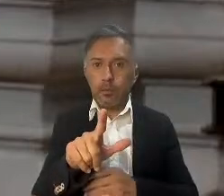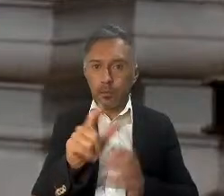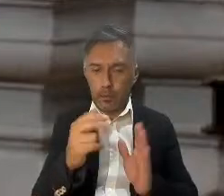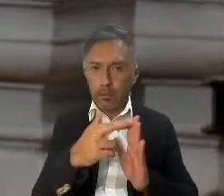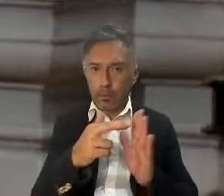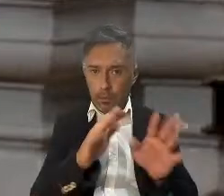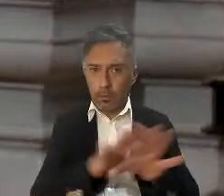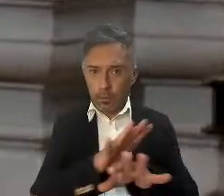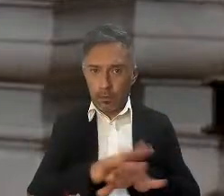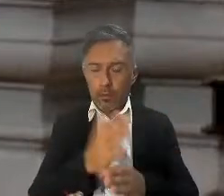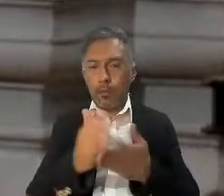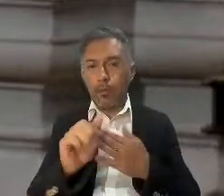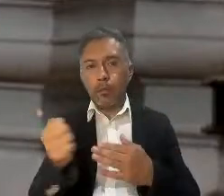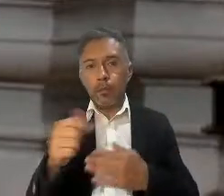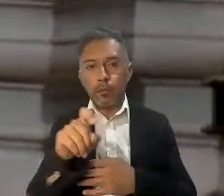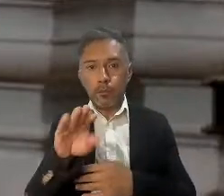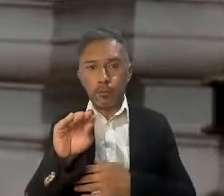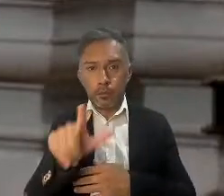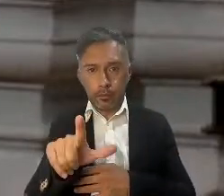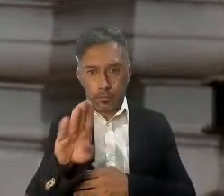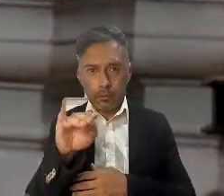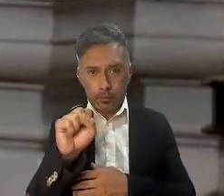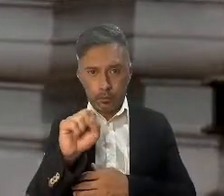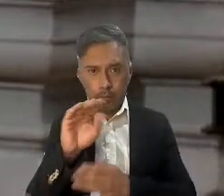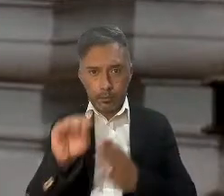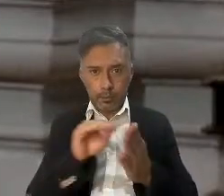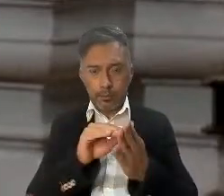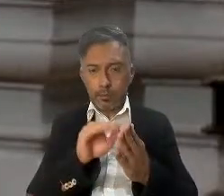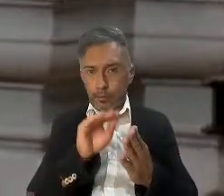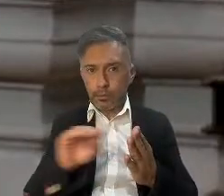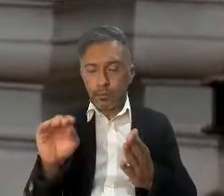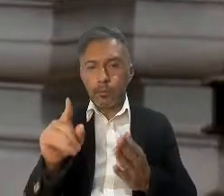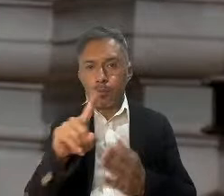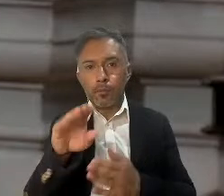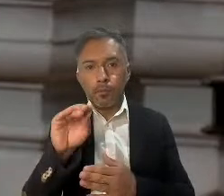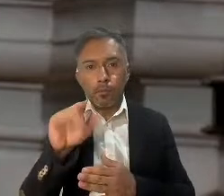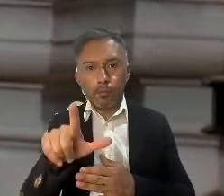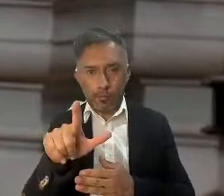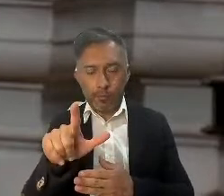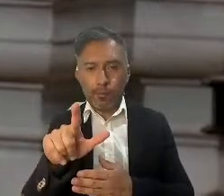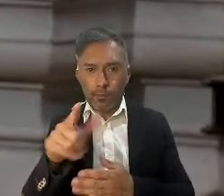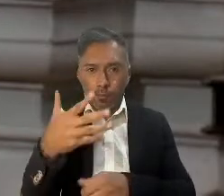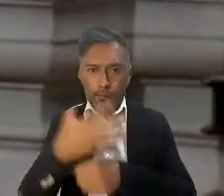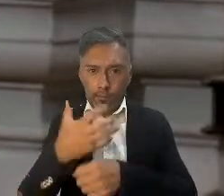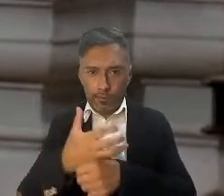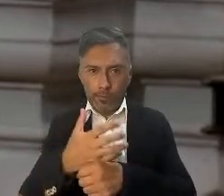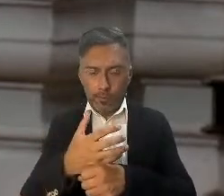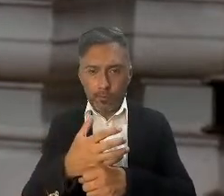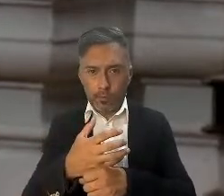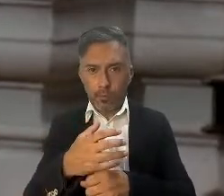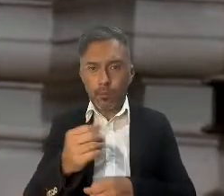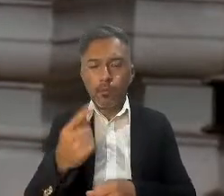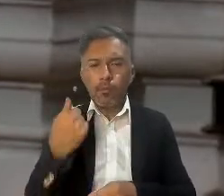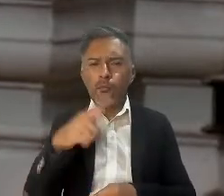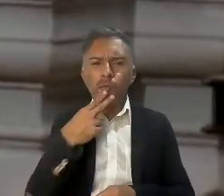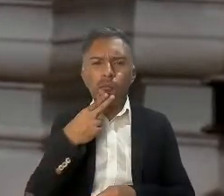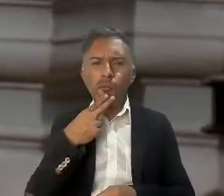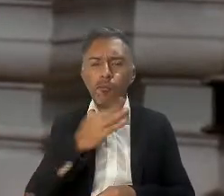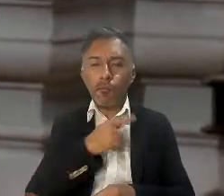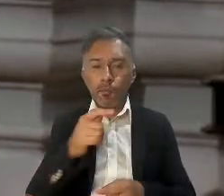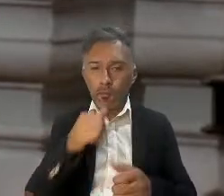197 bis al ciento noventa y siete quinquíes con la finalidad de inciso a establecer